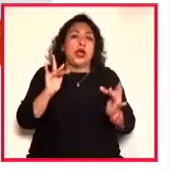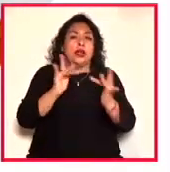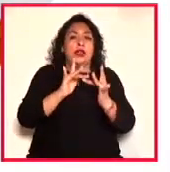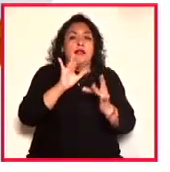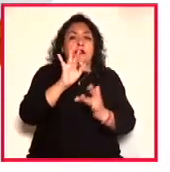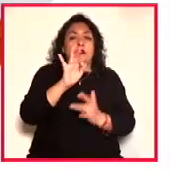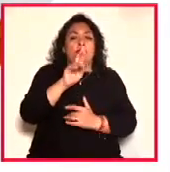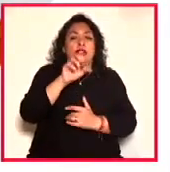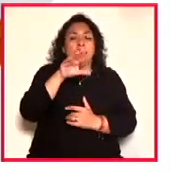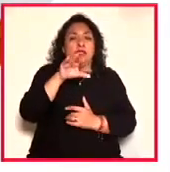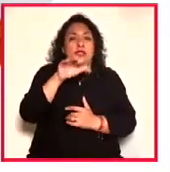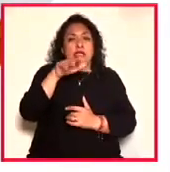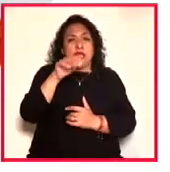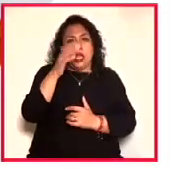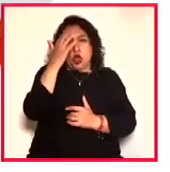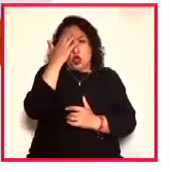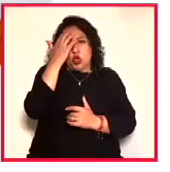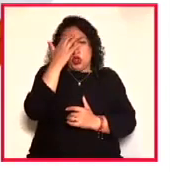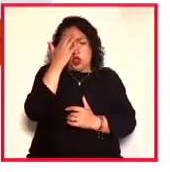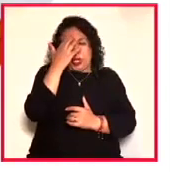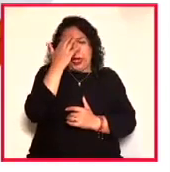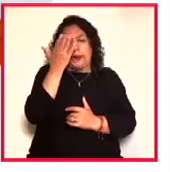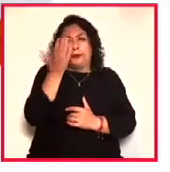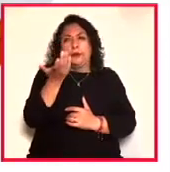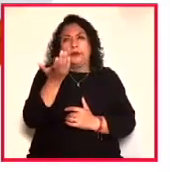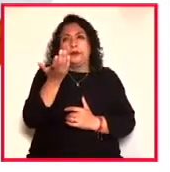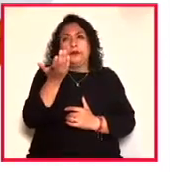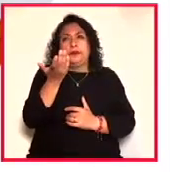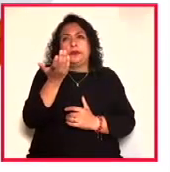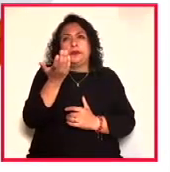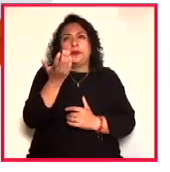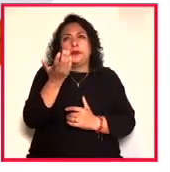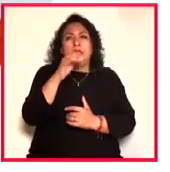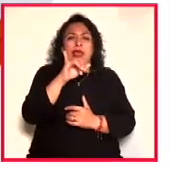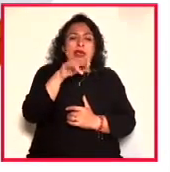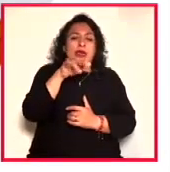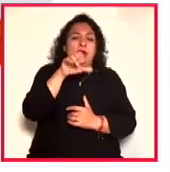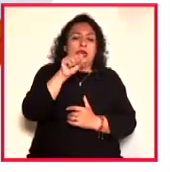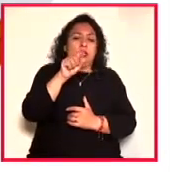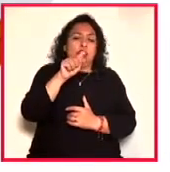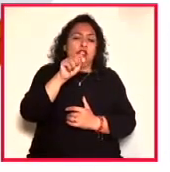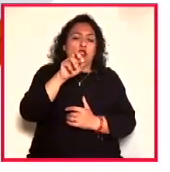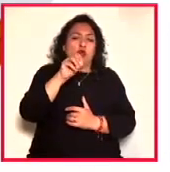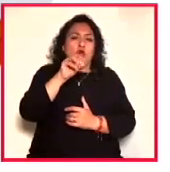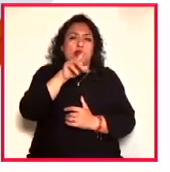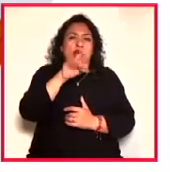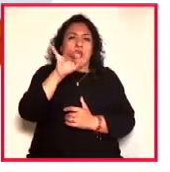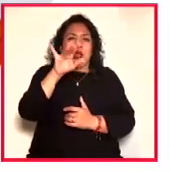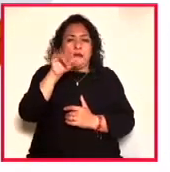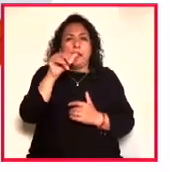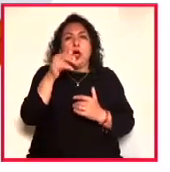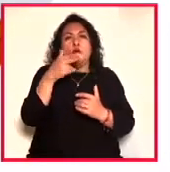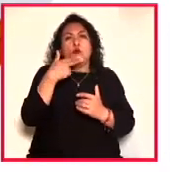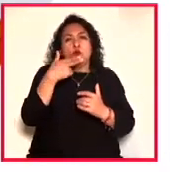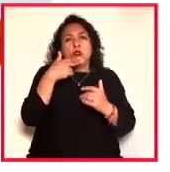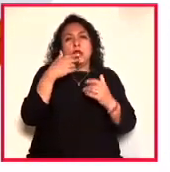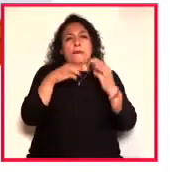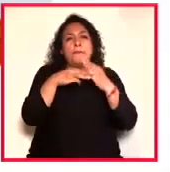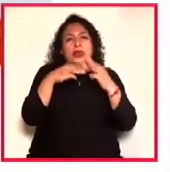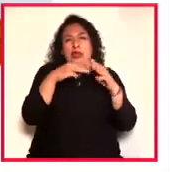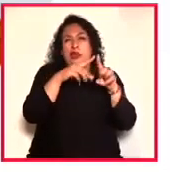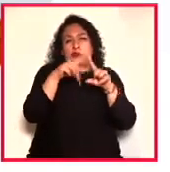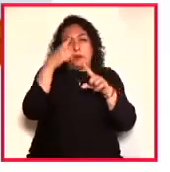Vamos a conocer los trazos de Nieves Torralba. Es una artista que utiliza varios materiales para dibujar la